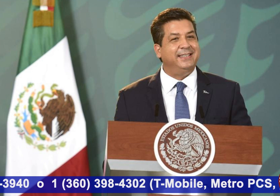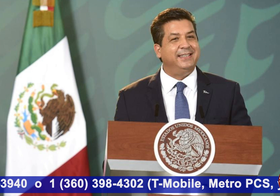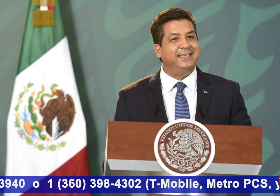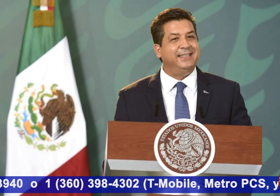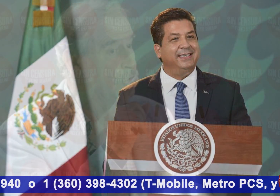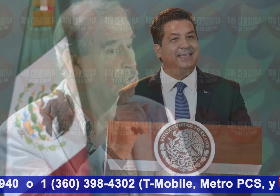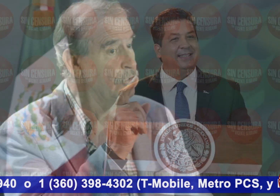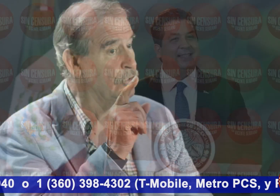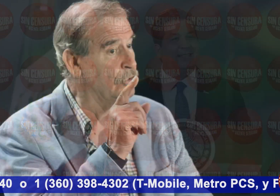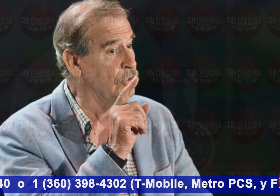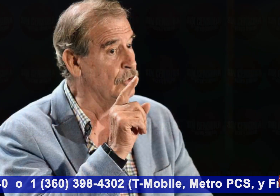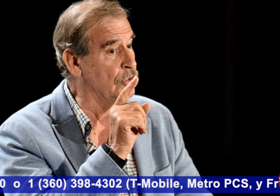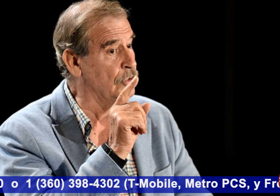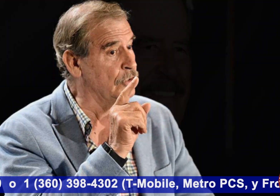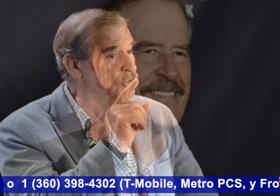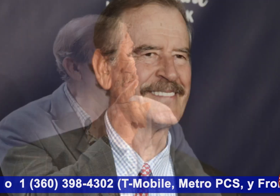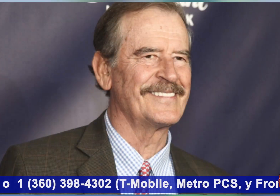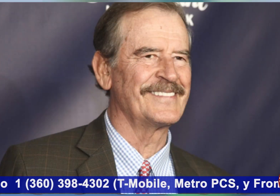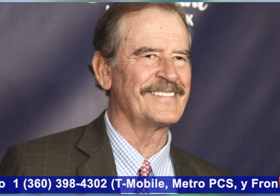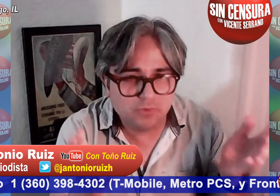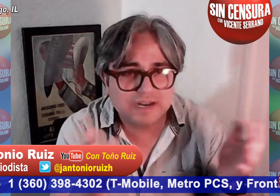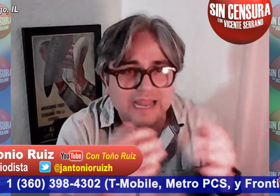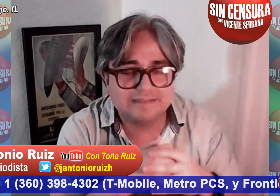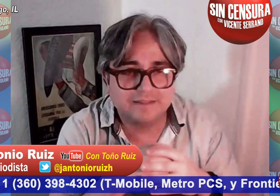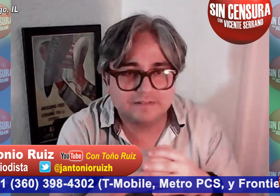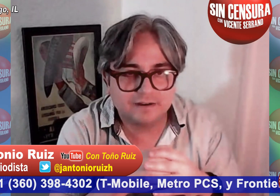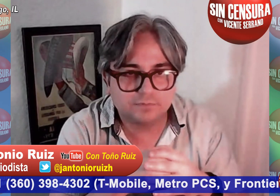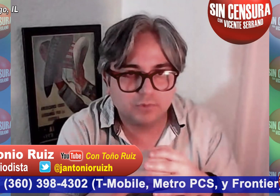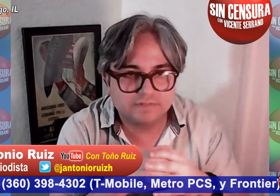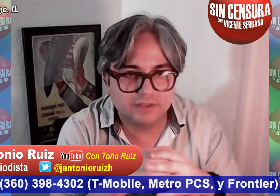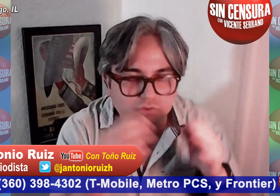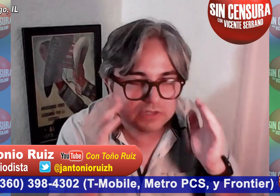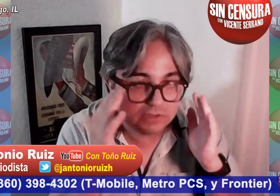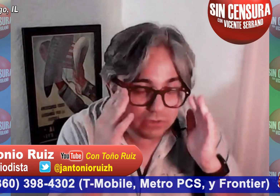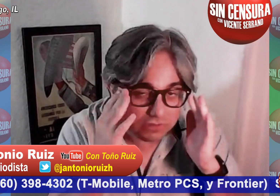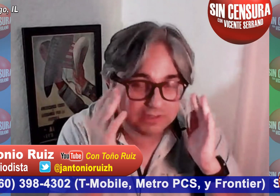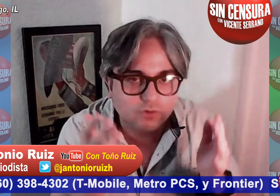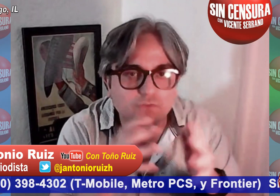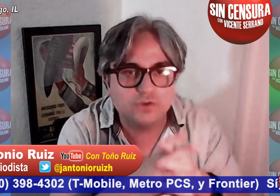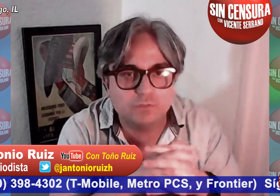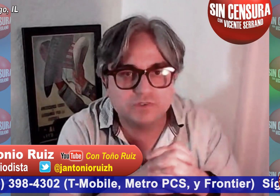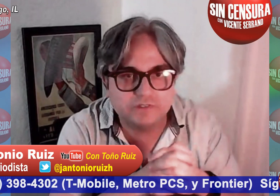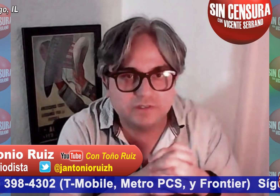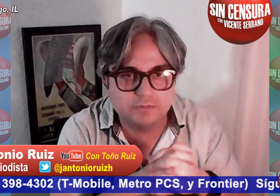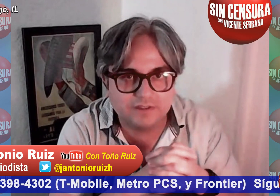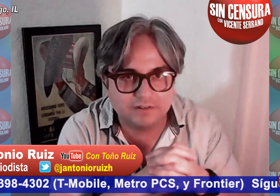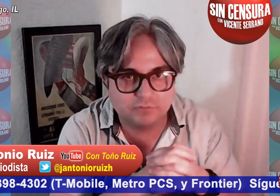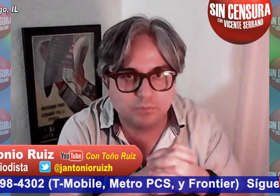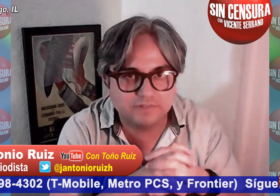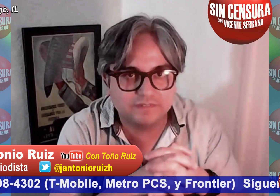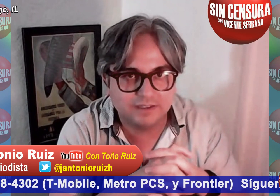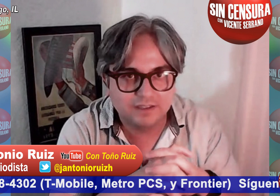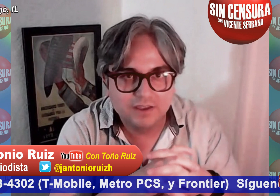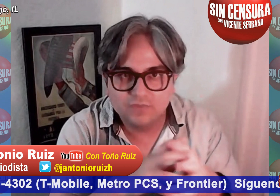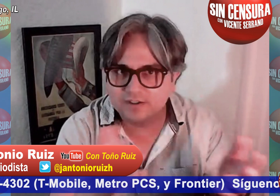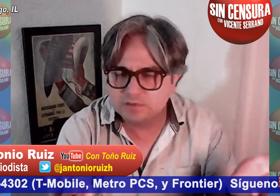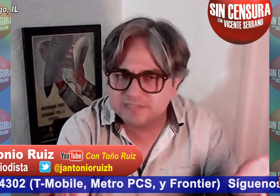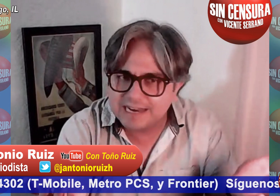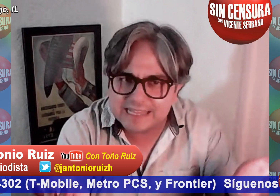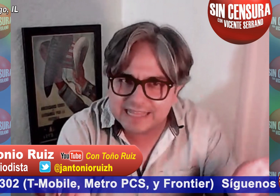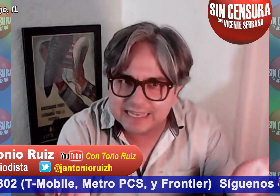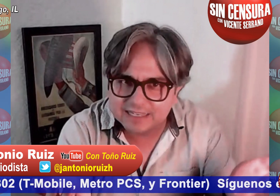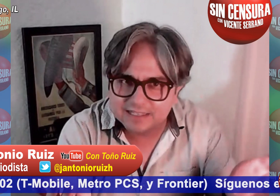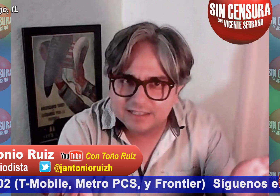cárcel y etcétera. Me suena muy rara esta respuesta. Yo sí desconfío muchísimo de esta respuesta. Una